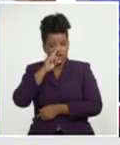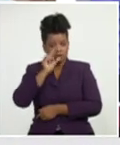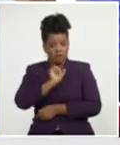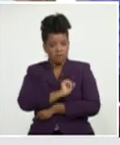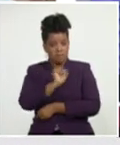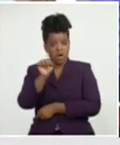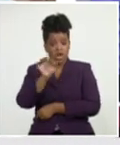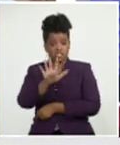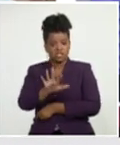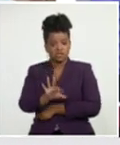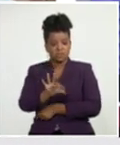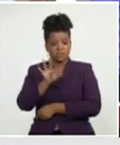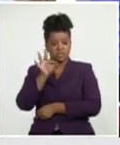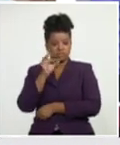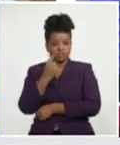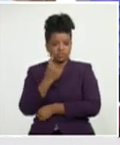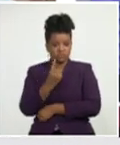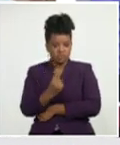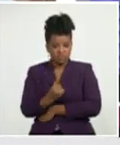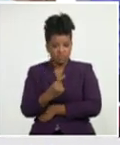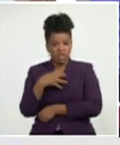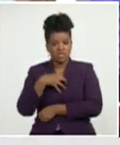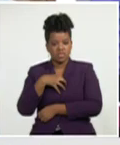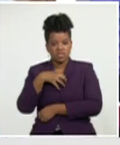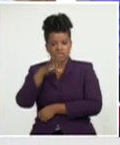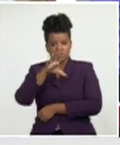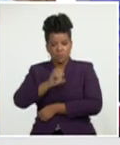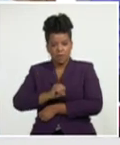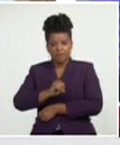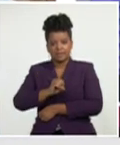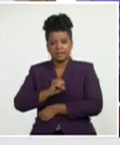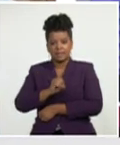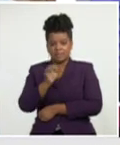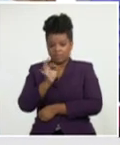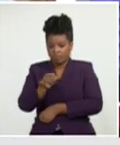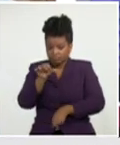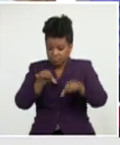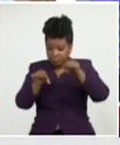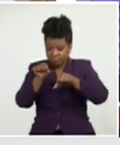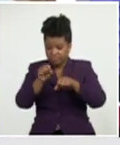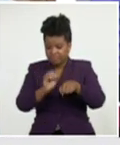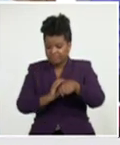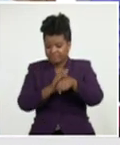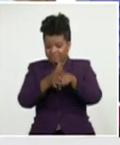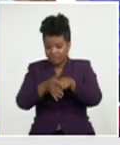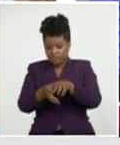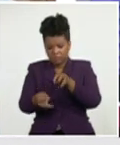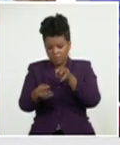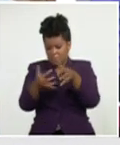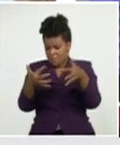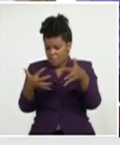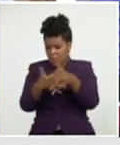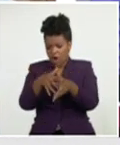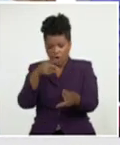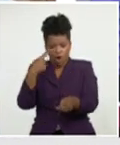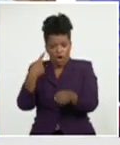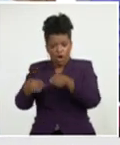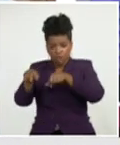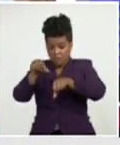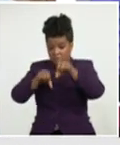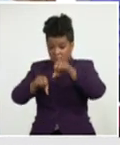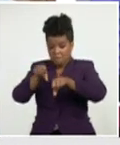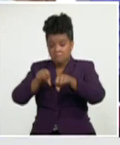una formulación que contiene 50 microgramos del antígeno del virus y 20 microgramos del complejo de proteínas de membrana